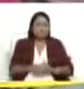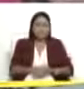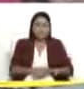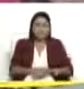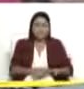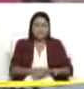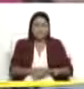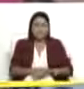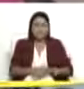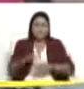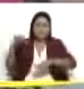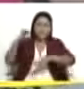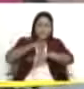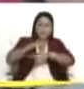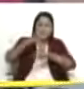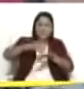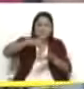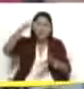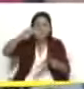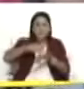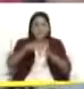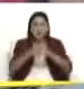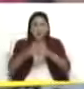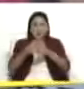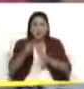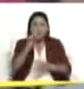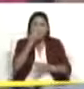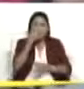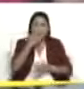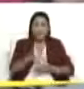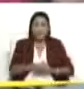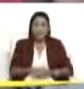en un aeropuerto de Miami, en la Florida.